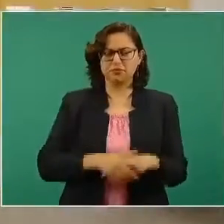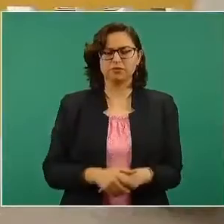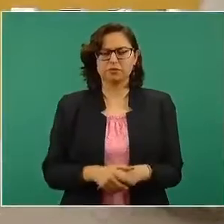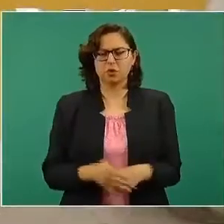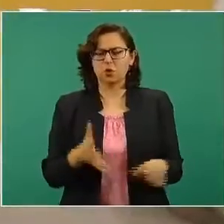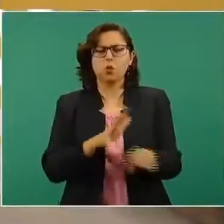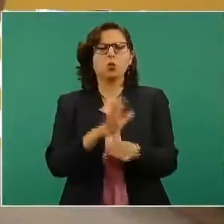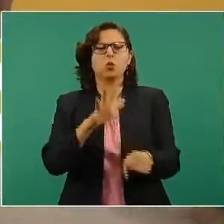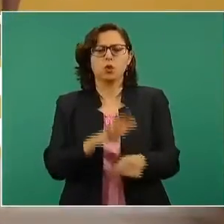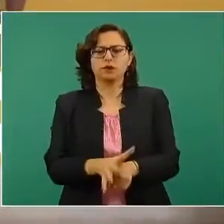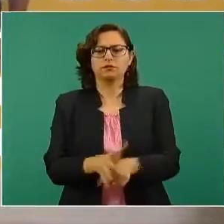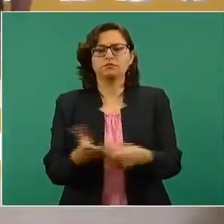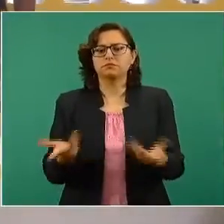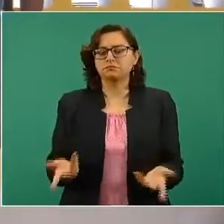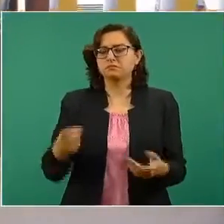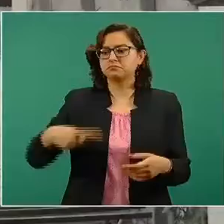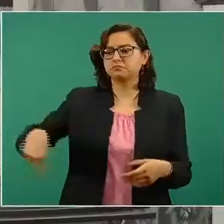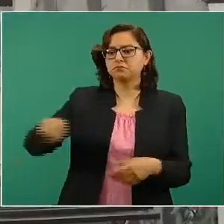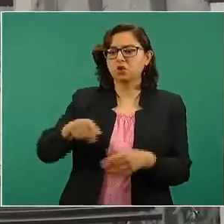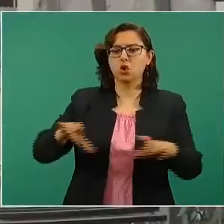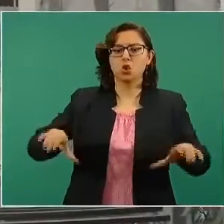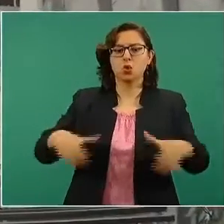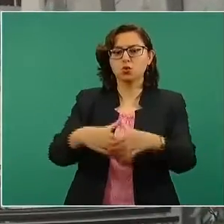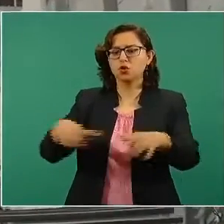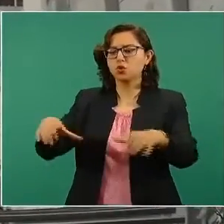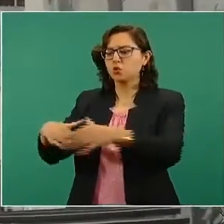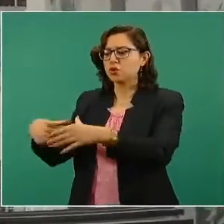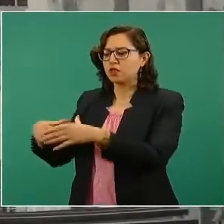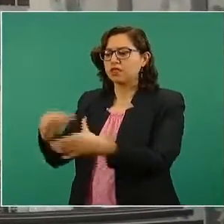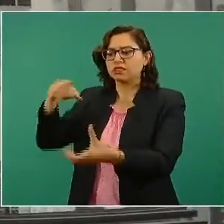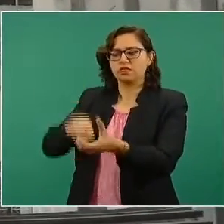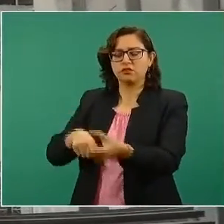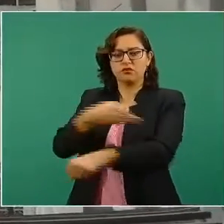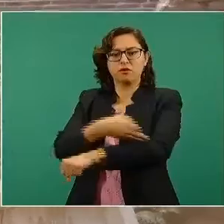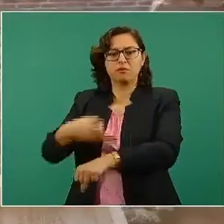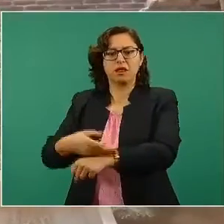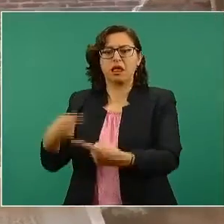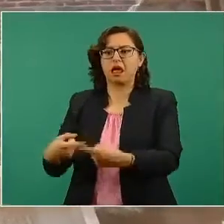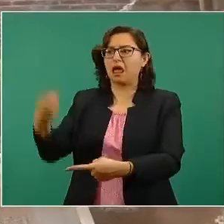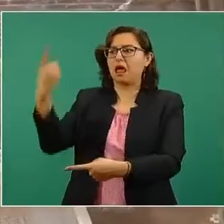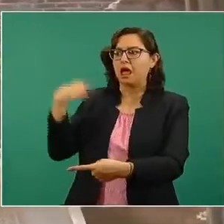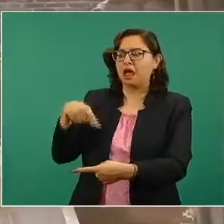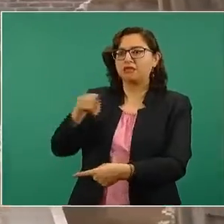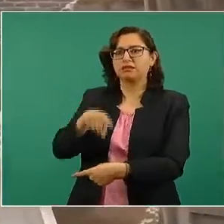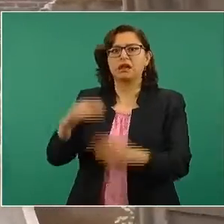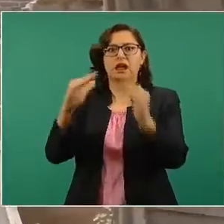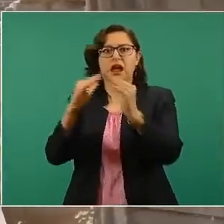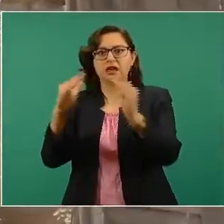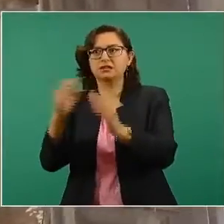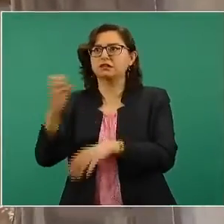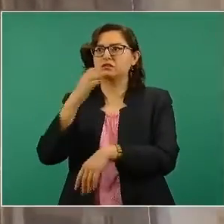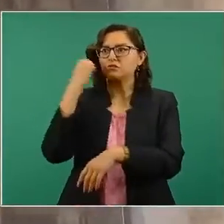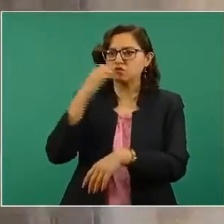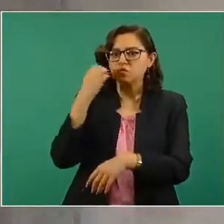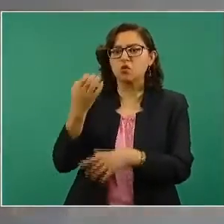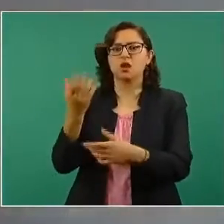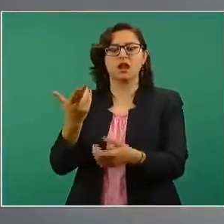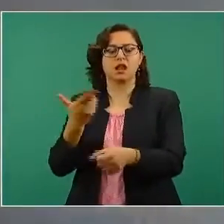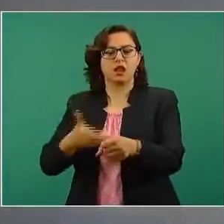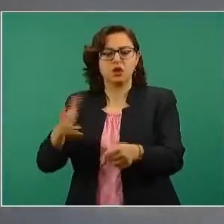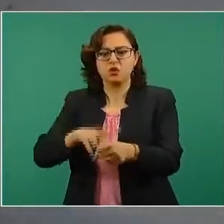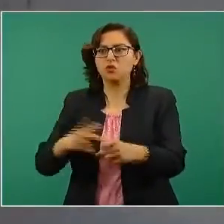propósito atender a las familias y comunidades que sufrieron daños en sus viviendas, escuelas, unidades de salud,